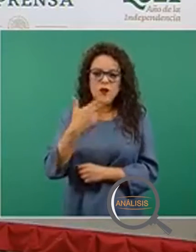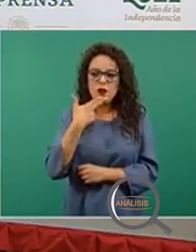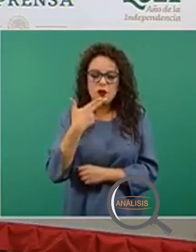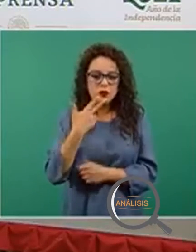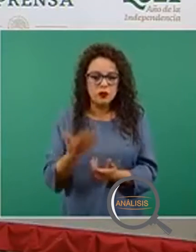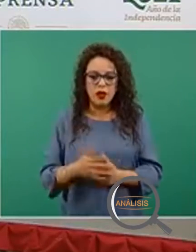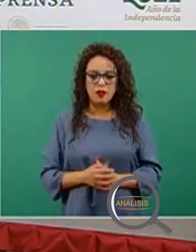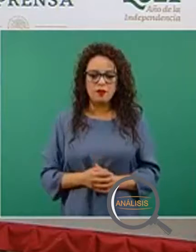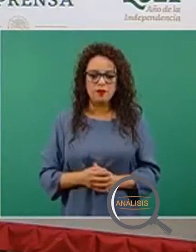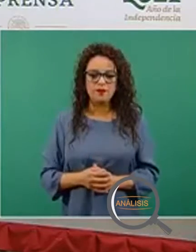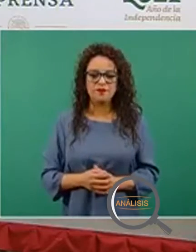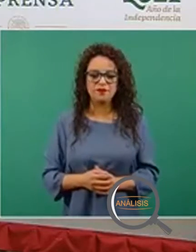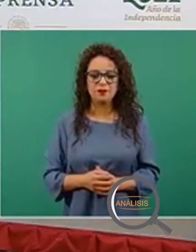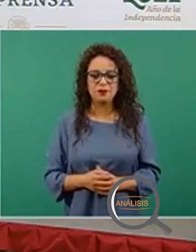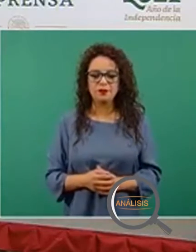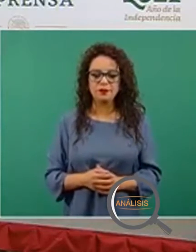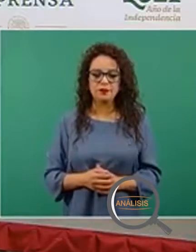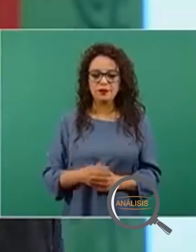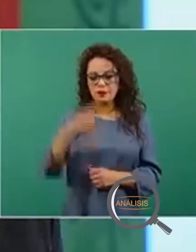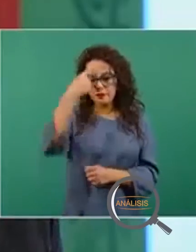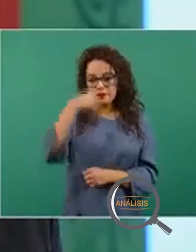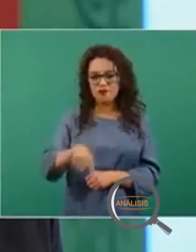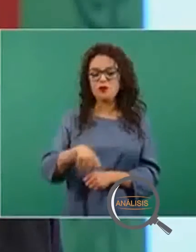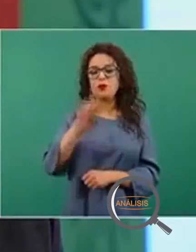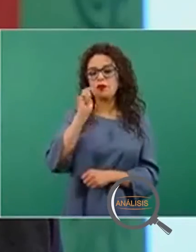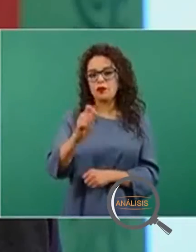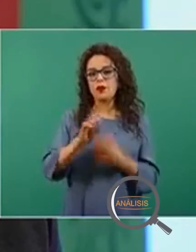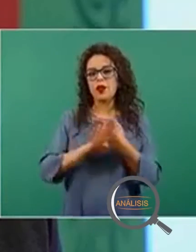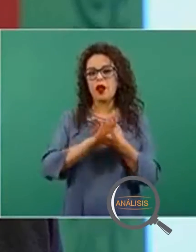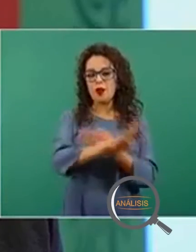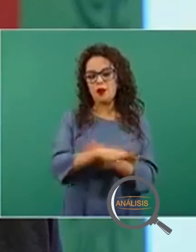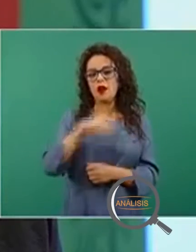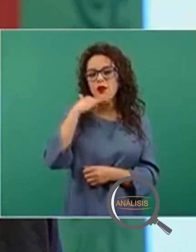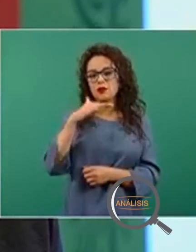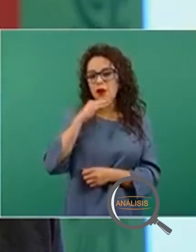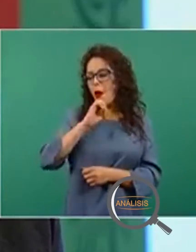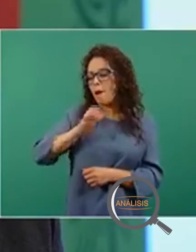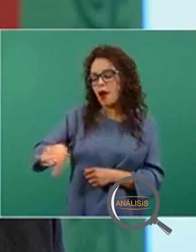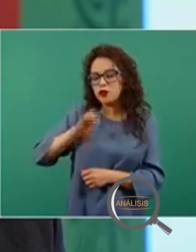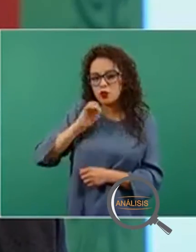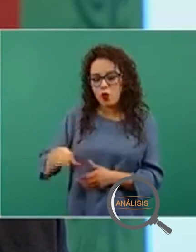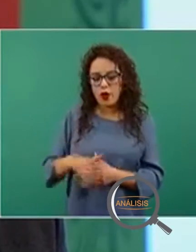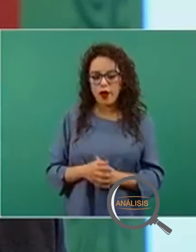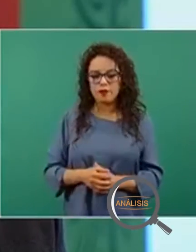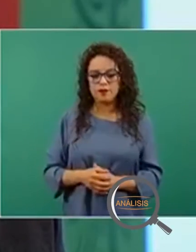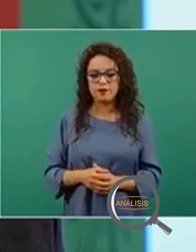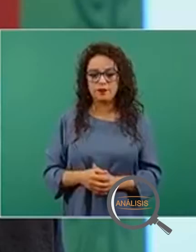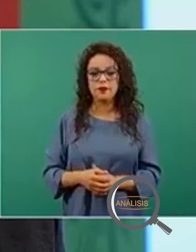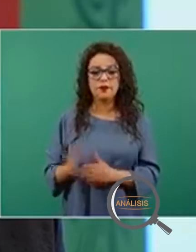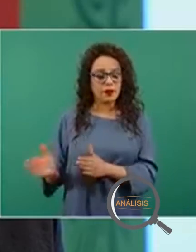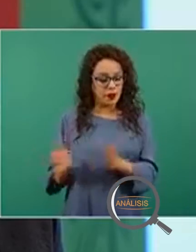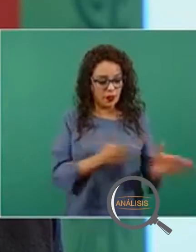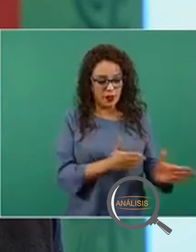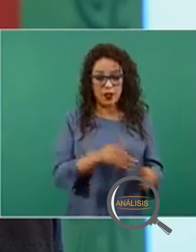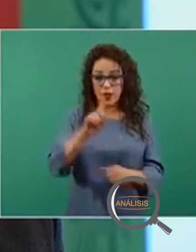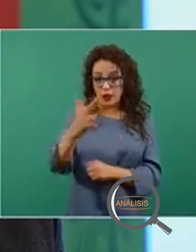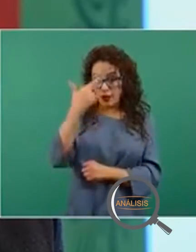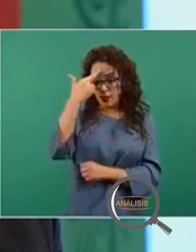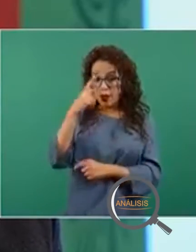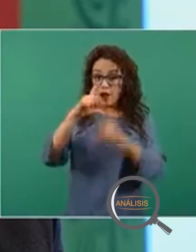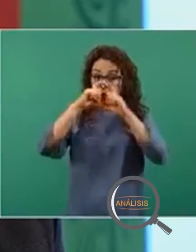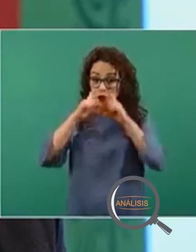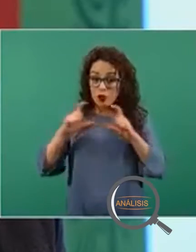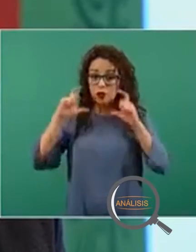generaría obviamente el desperdicio. Los cubrebocas para el uso comunitario, recordemos que están recomendados precisamente los